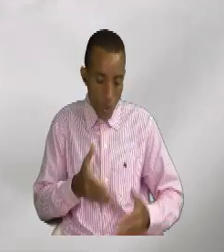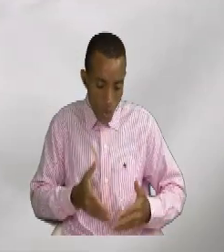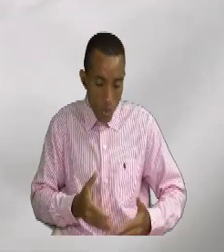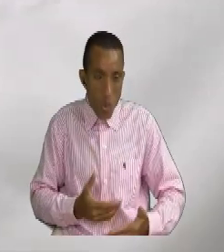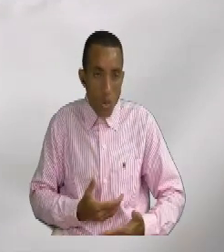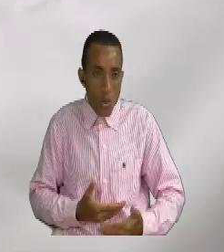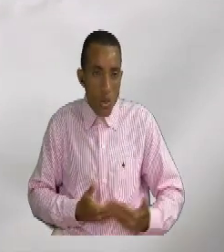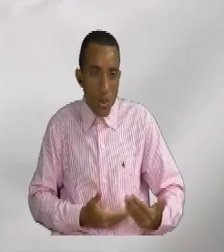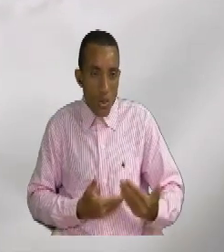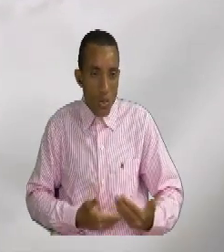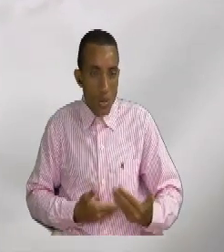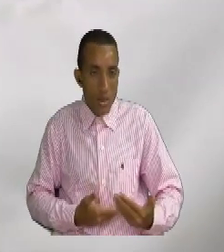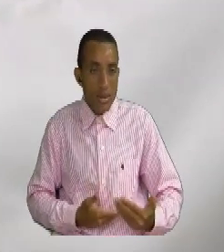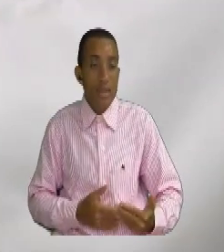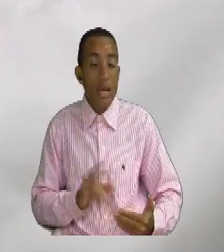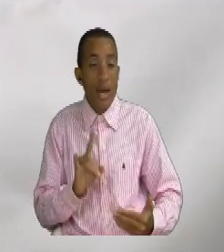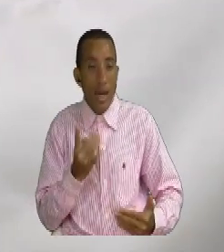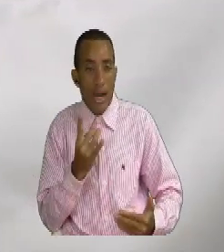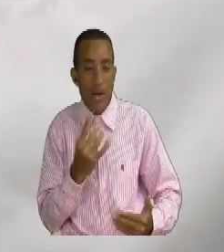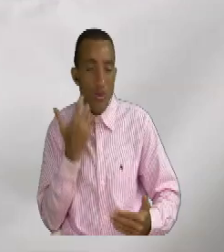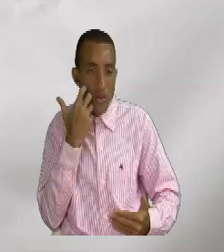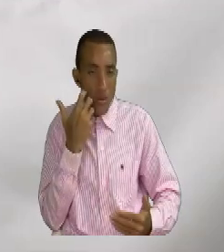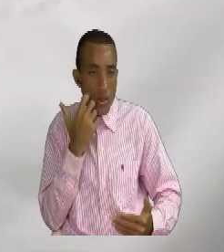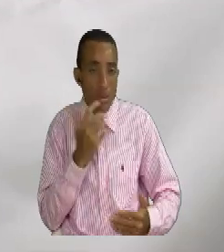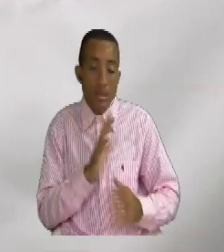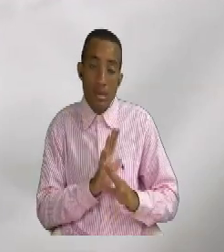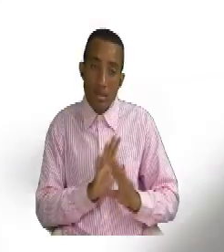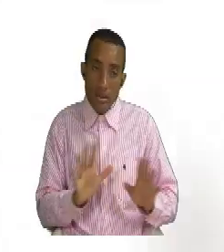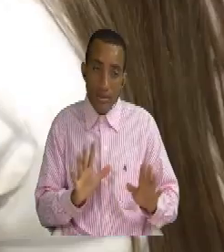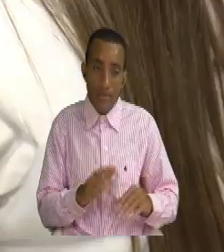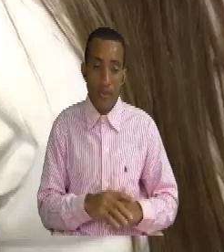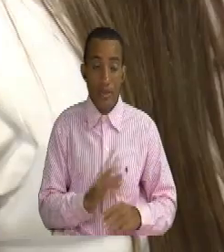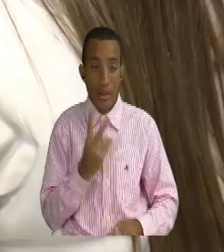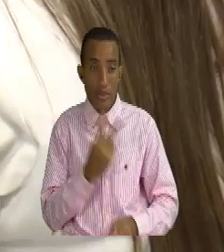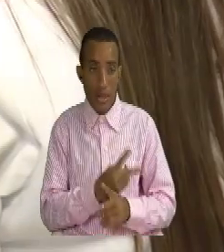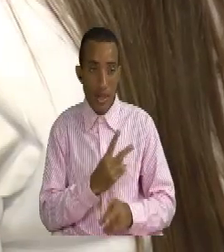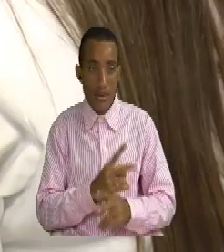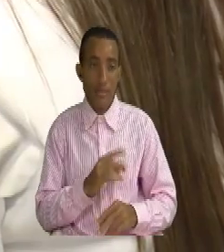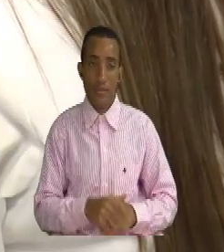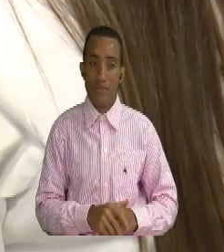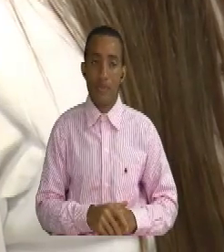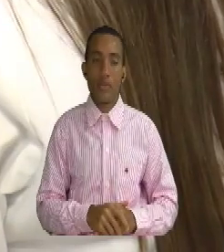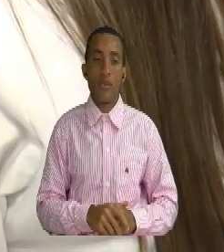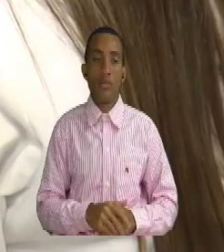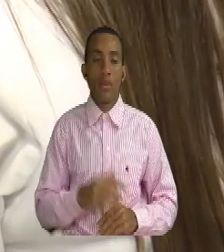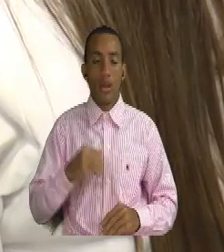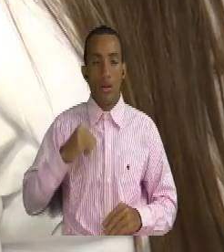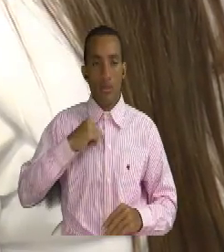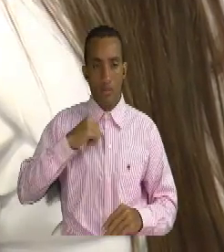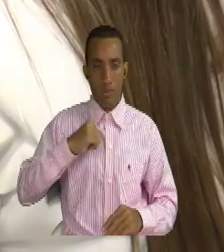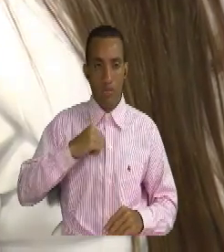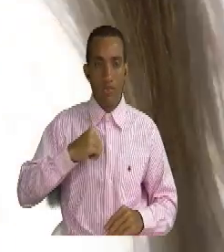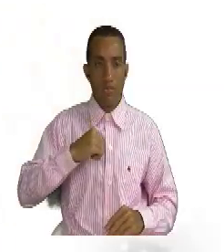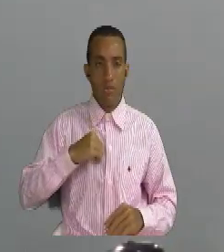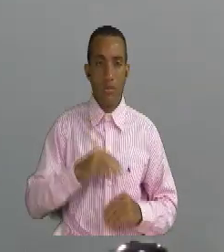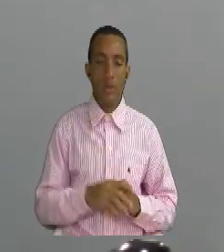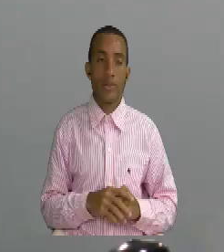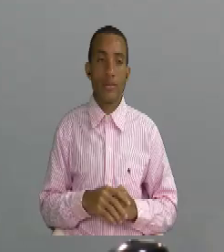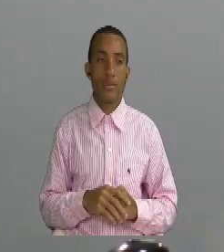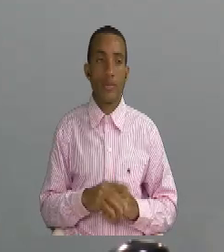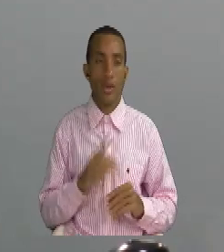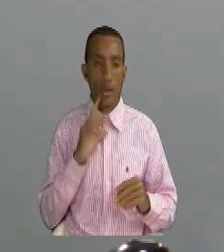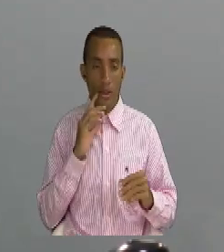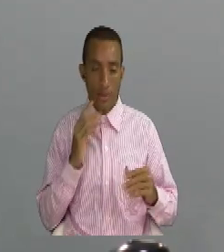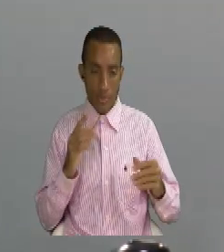de la mamá o del bebé y generar un pronóstico pobre a largo plazo en la vida de ese bebé. Acá tenemos más que todo lo que es el enfoque de ecografía de